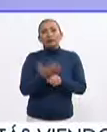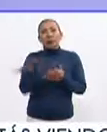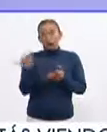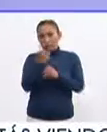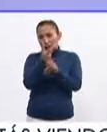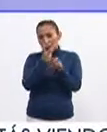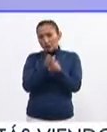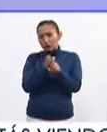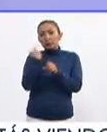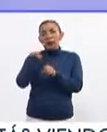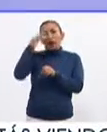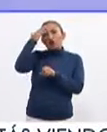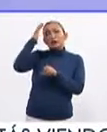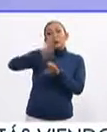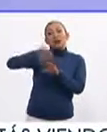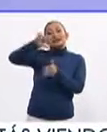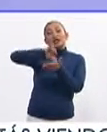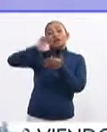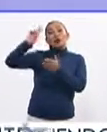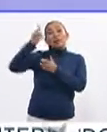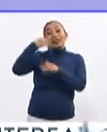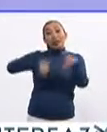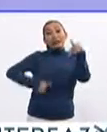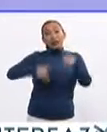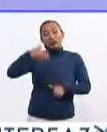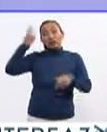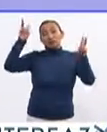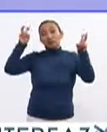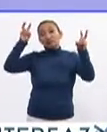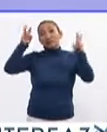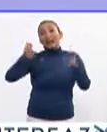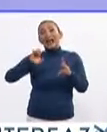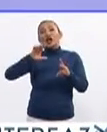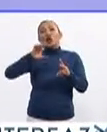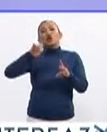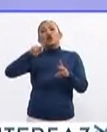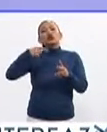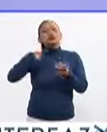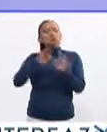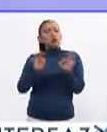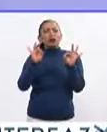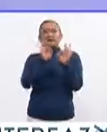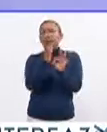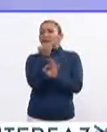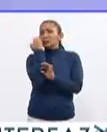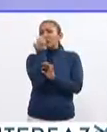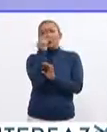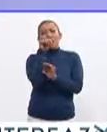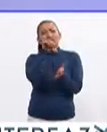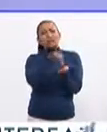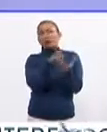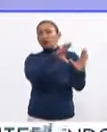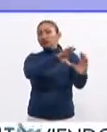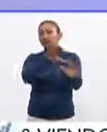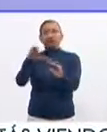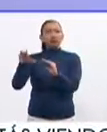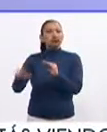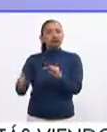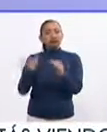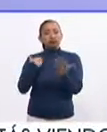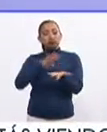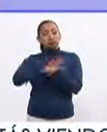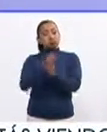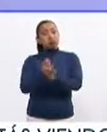los invitamos más bien, a conocer el Centro Universitario de Teatro, conocido también como el CUT, un importantísimo centro de enseñanzas que